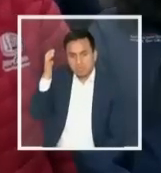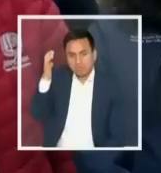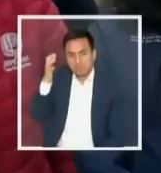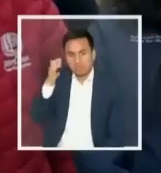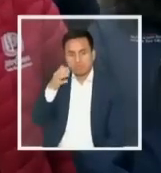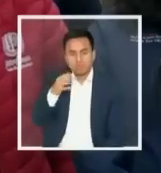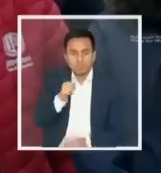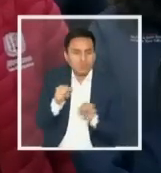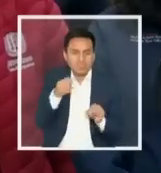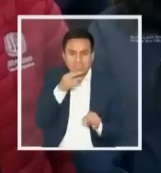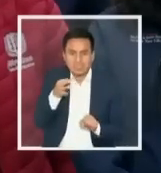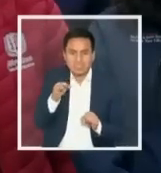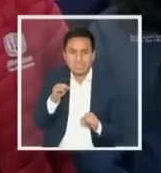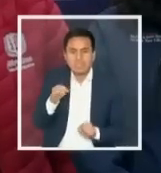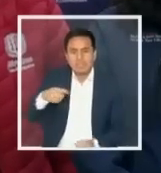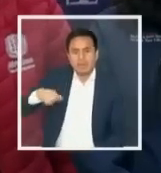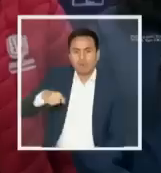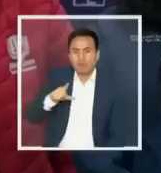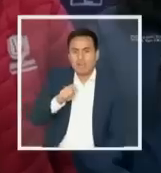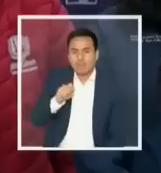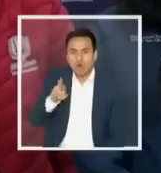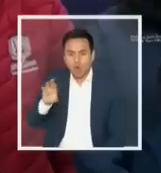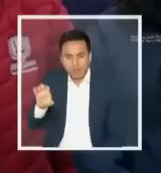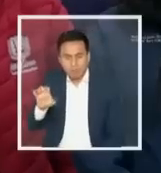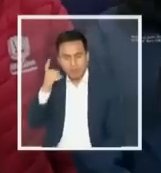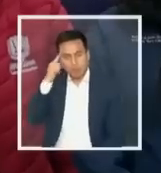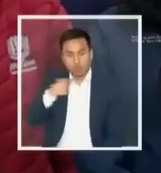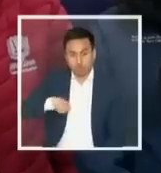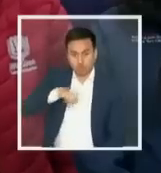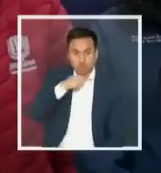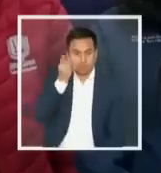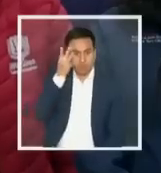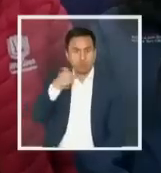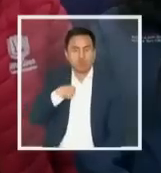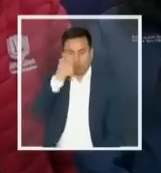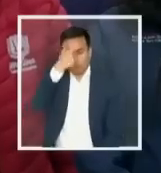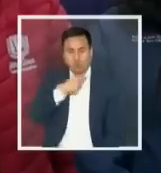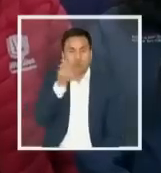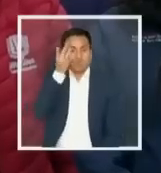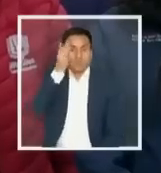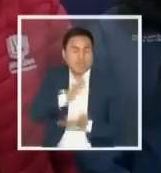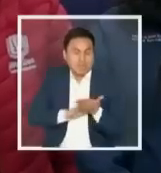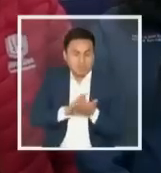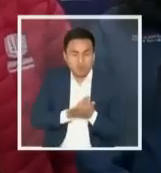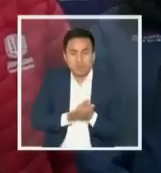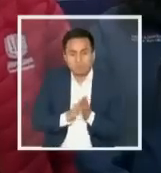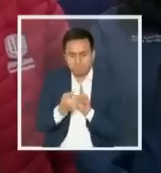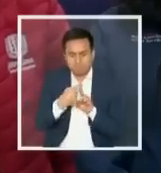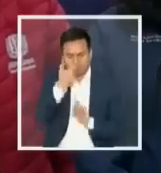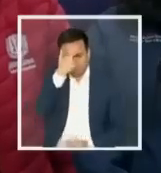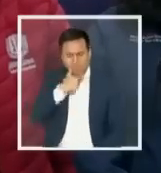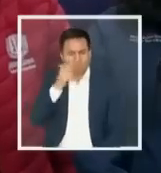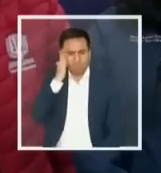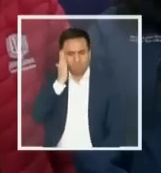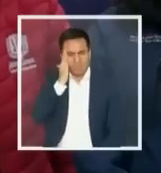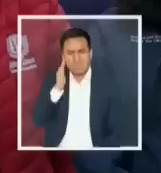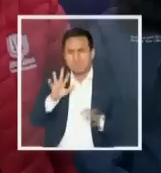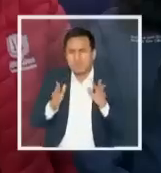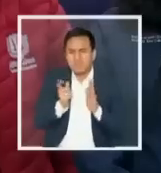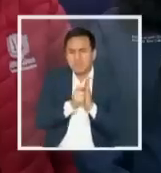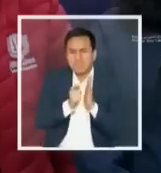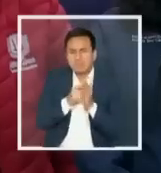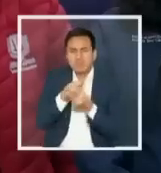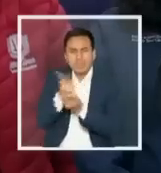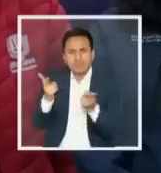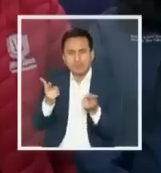hablar por el senador Latorre, pero apenas nosotros supimos, apenas yo supe personalmente, que es alrededor de la fecha